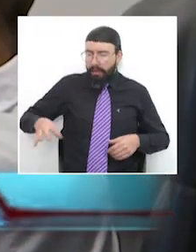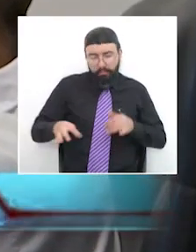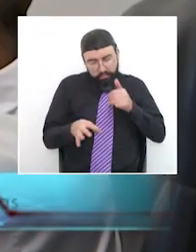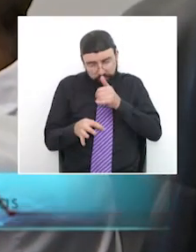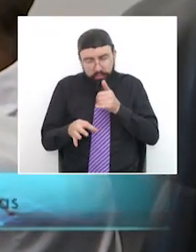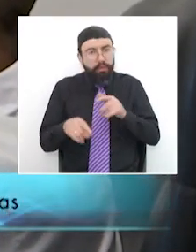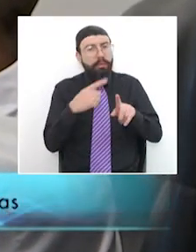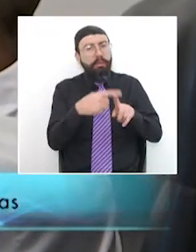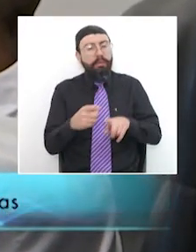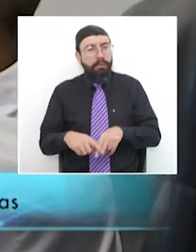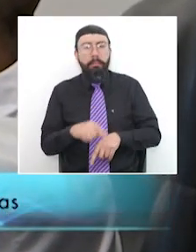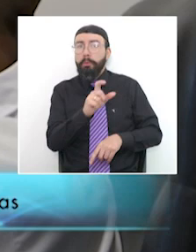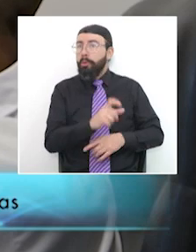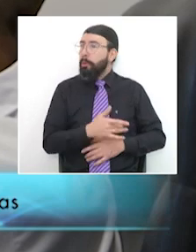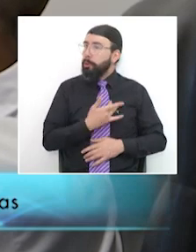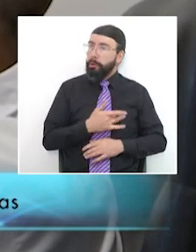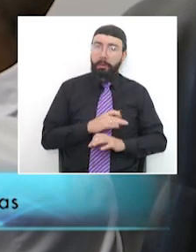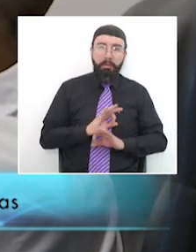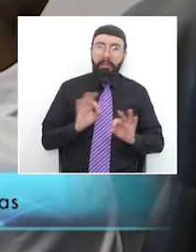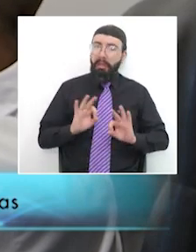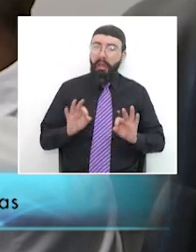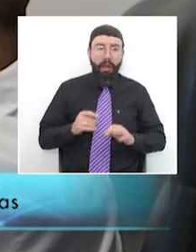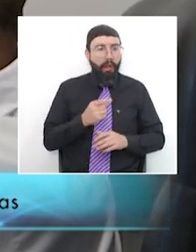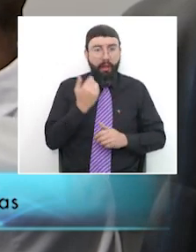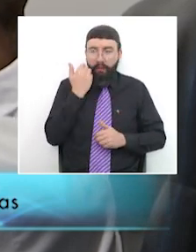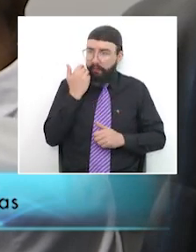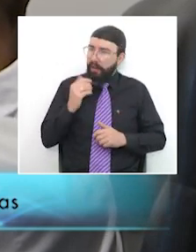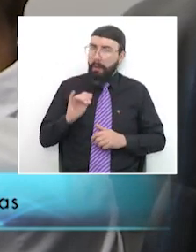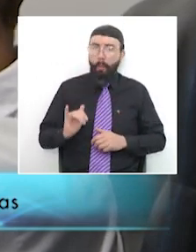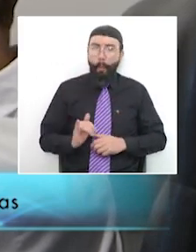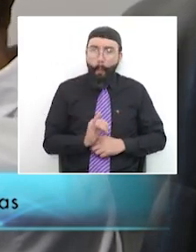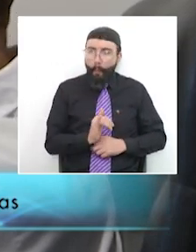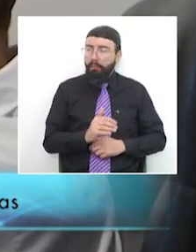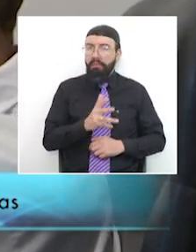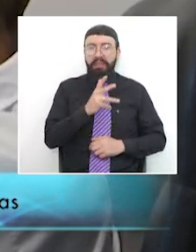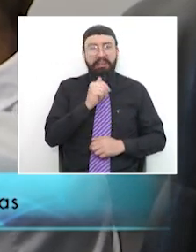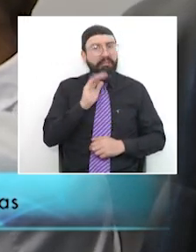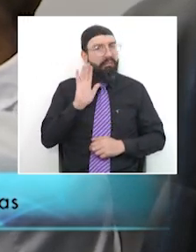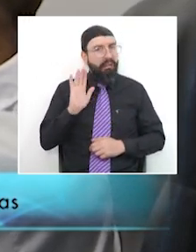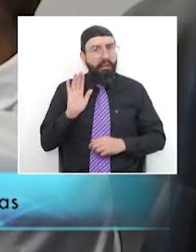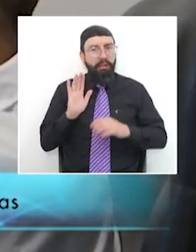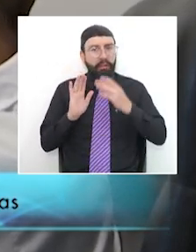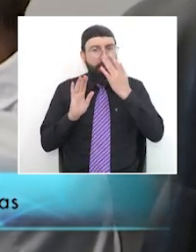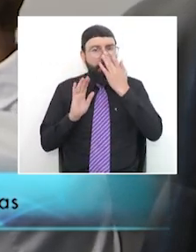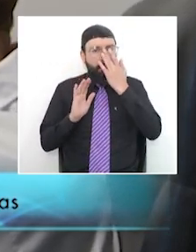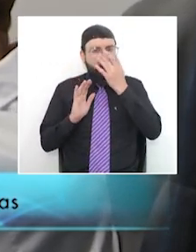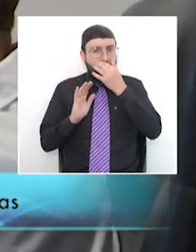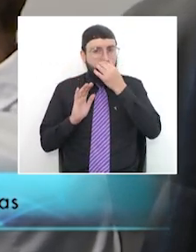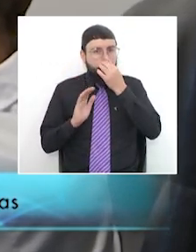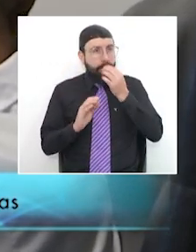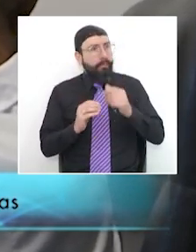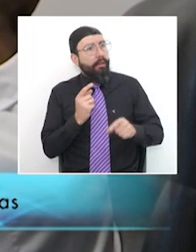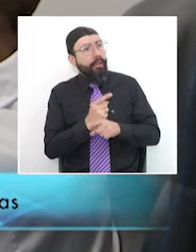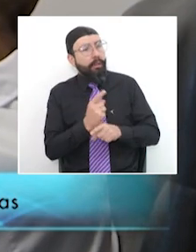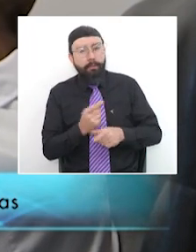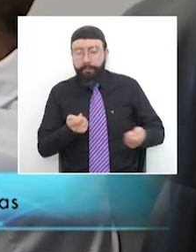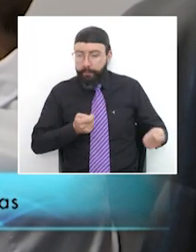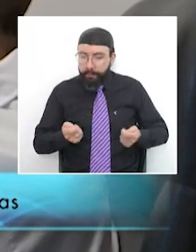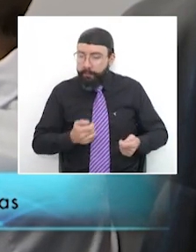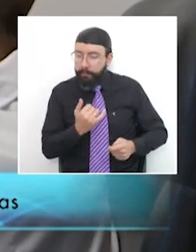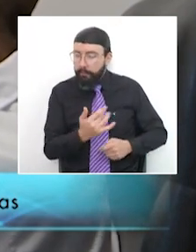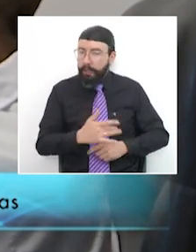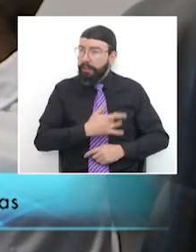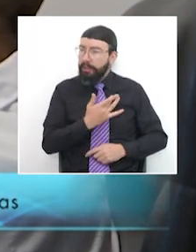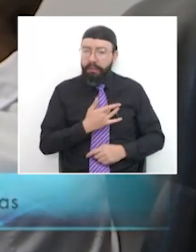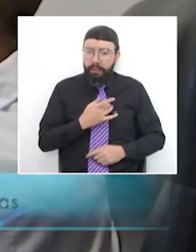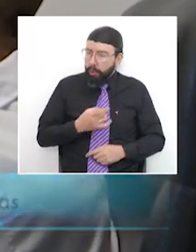y como eran pacientes asintomáticos que todavía no habían perdido peso, todavía el paciente estaba sin síntomas de dolor ni nada,